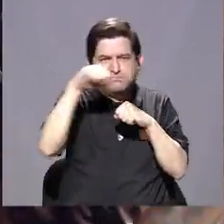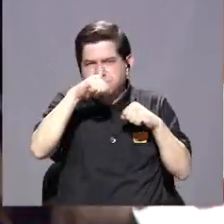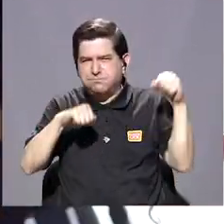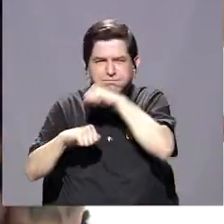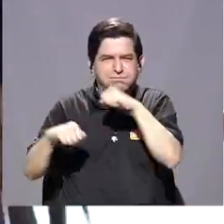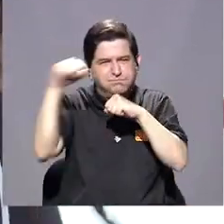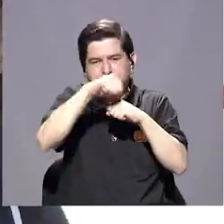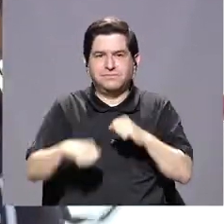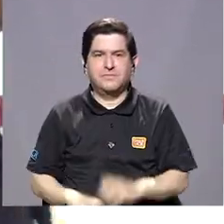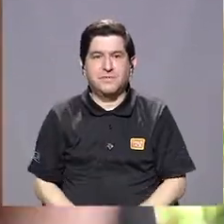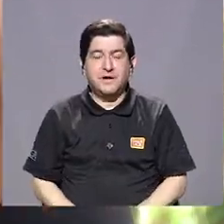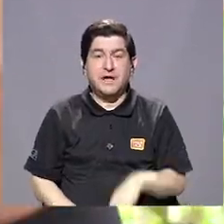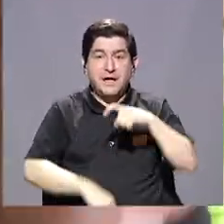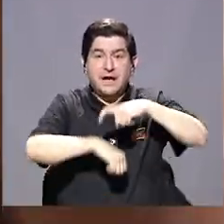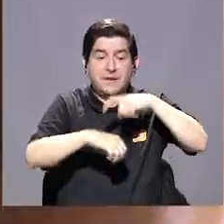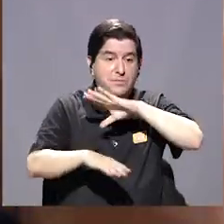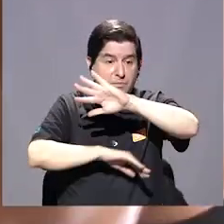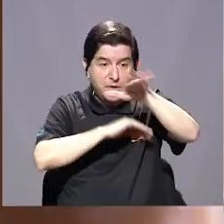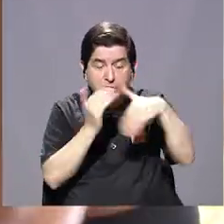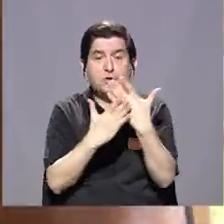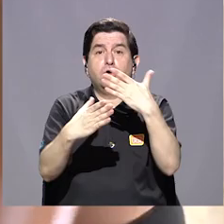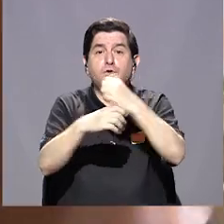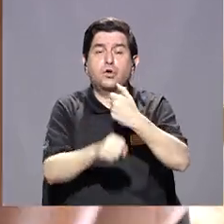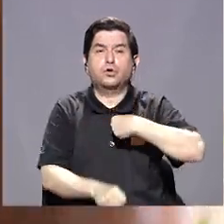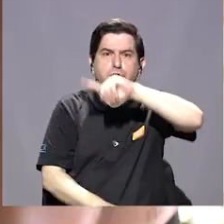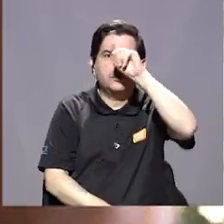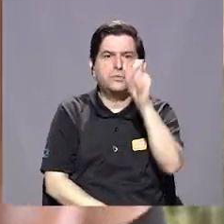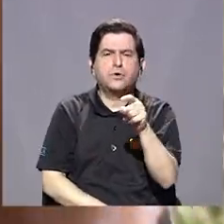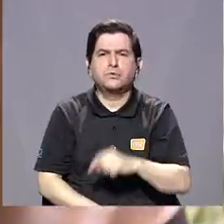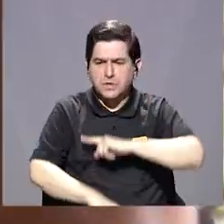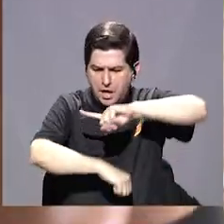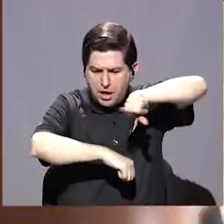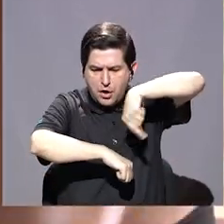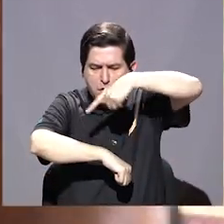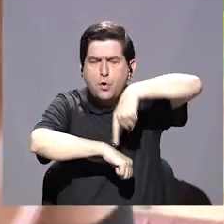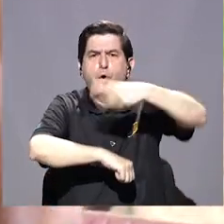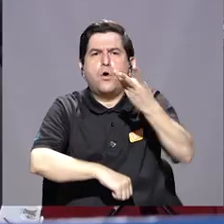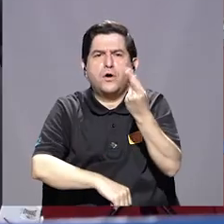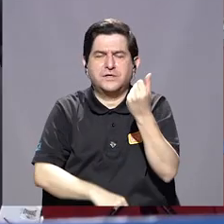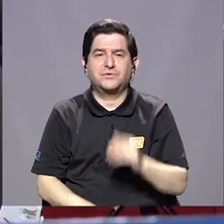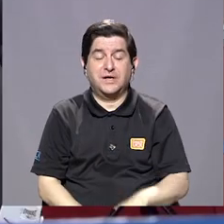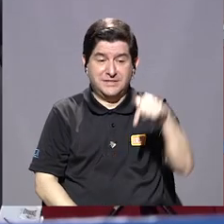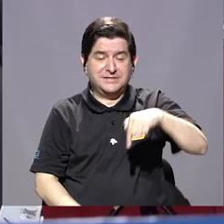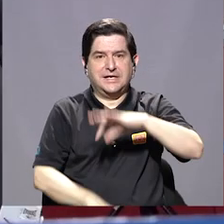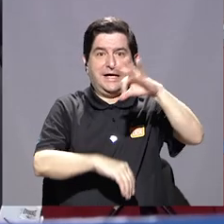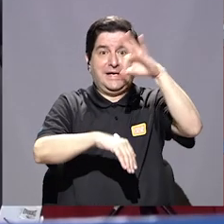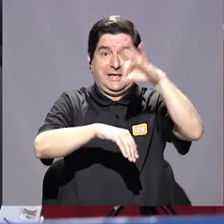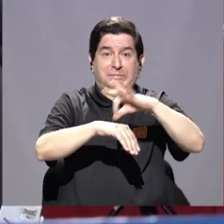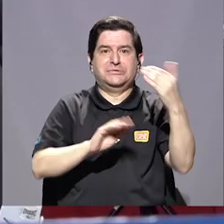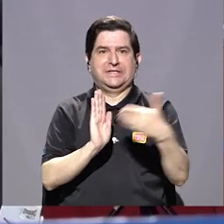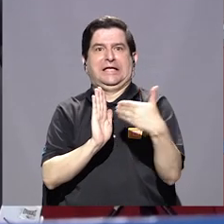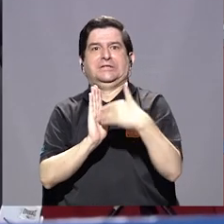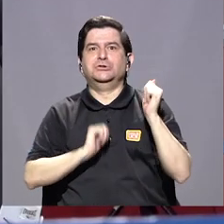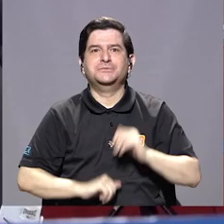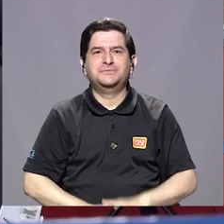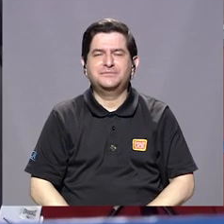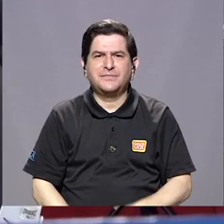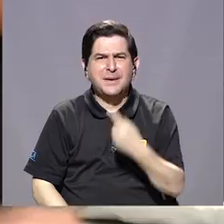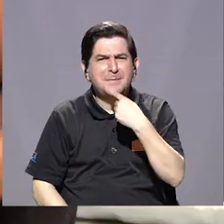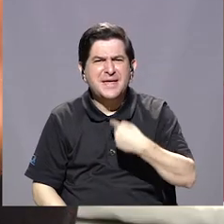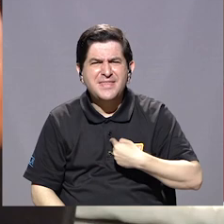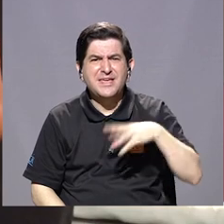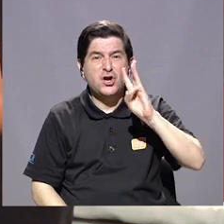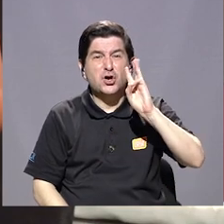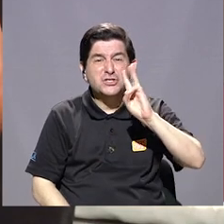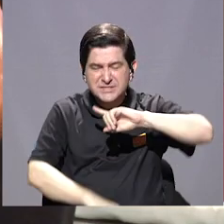momento que usted hacía todas las cosas que estaba haciendo, yo ahora le preguntaba, ¿cuántas horas? Aquí los mosquitos me quieren comer. Y me dijo que 6 horas